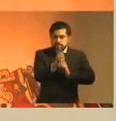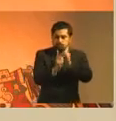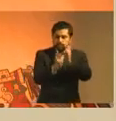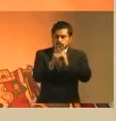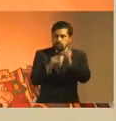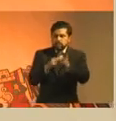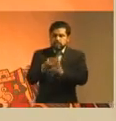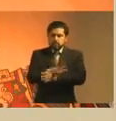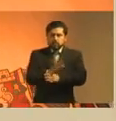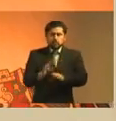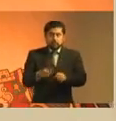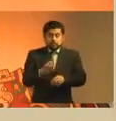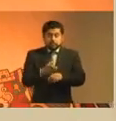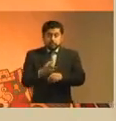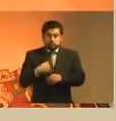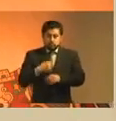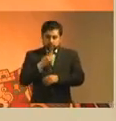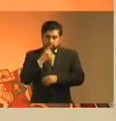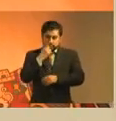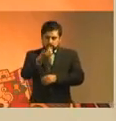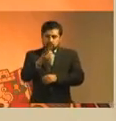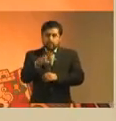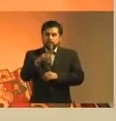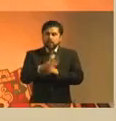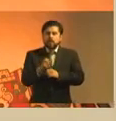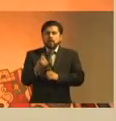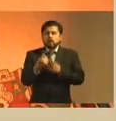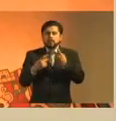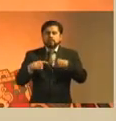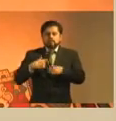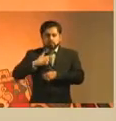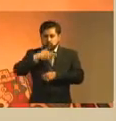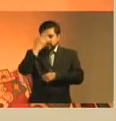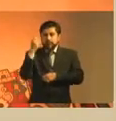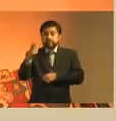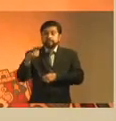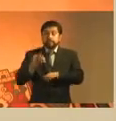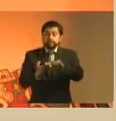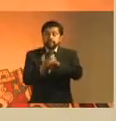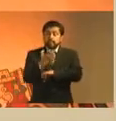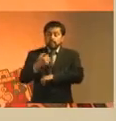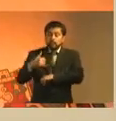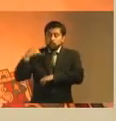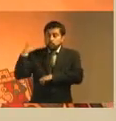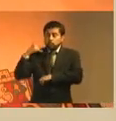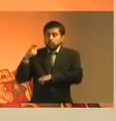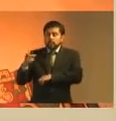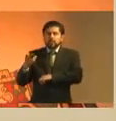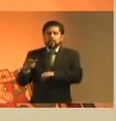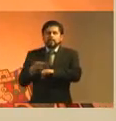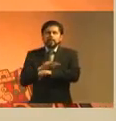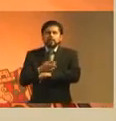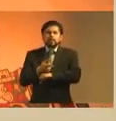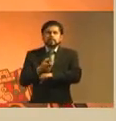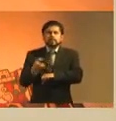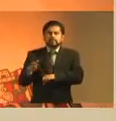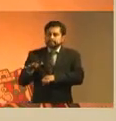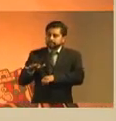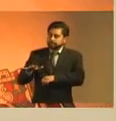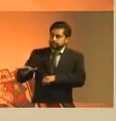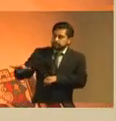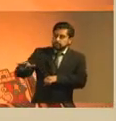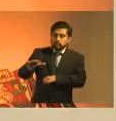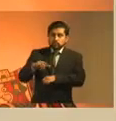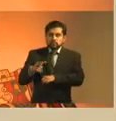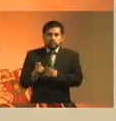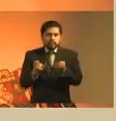decirlo no lo he dicho este para mí es obvio pero hay que mencionarlo yucatán era igual que morelos en otra región del país